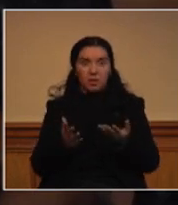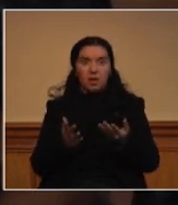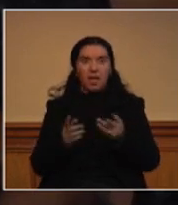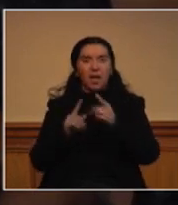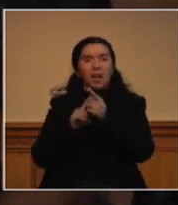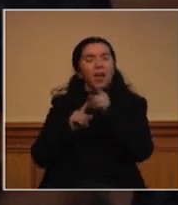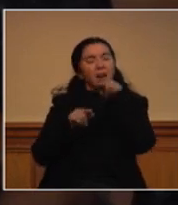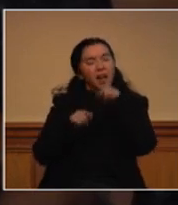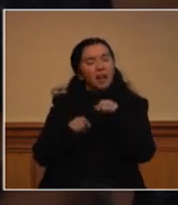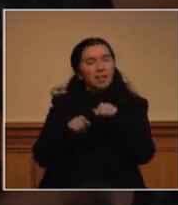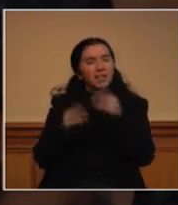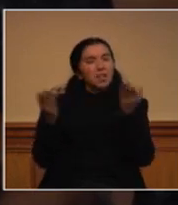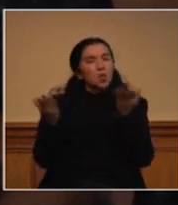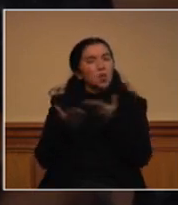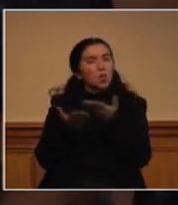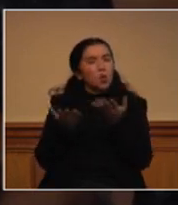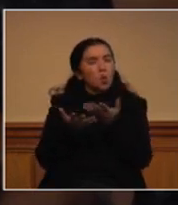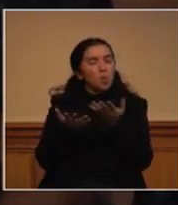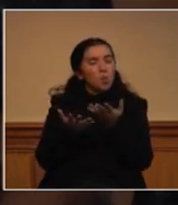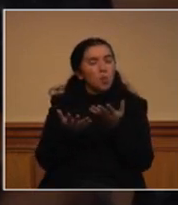¿cómo pudiese,